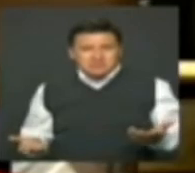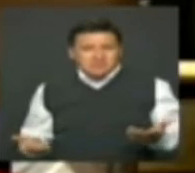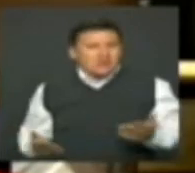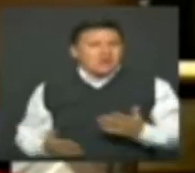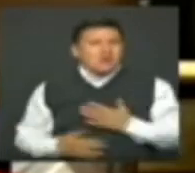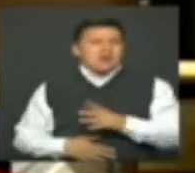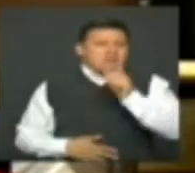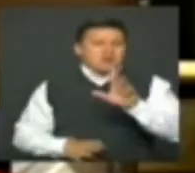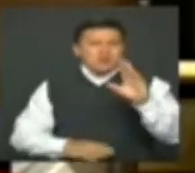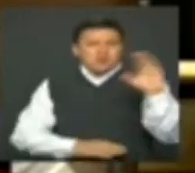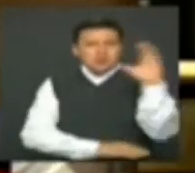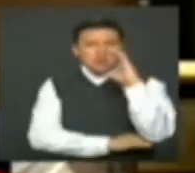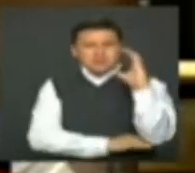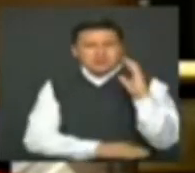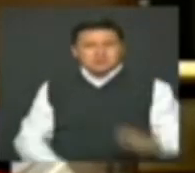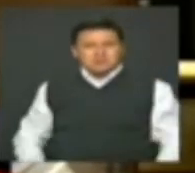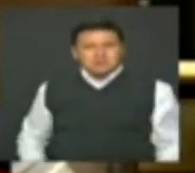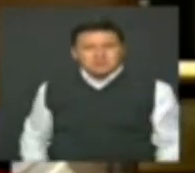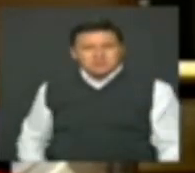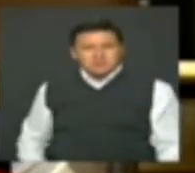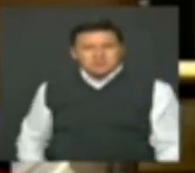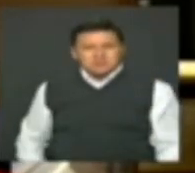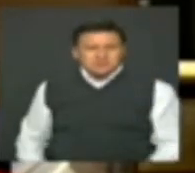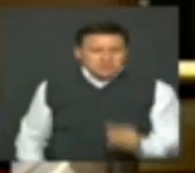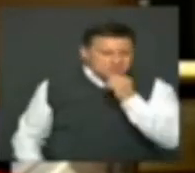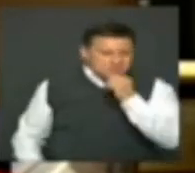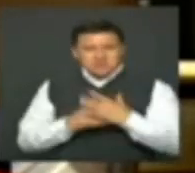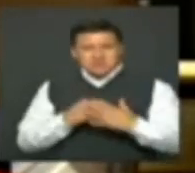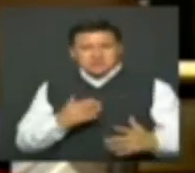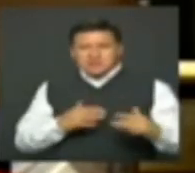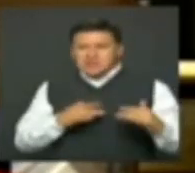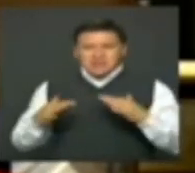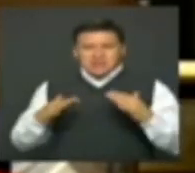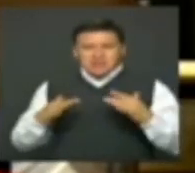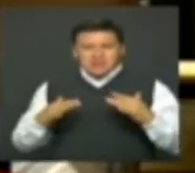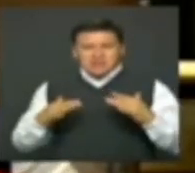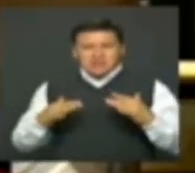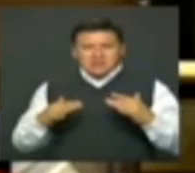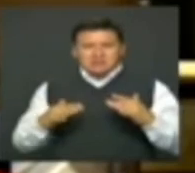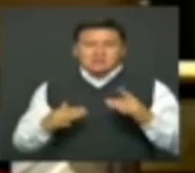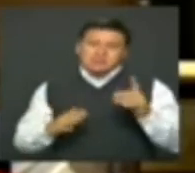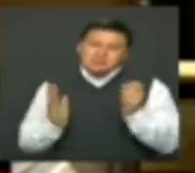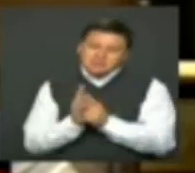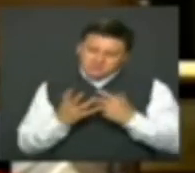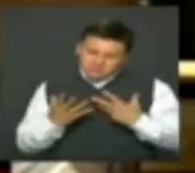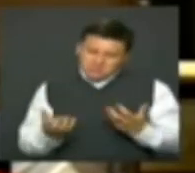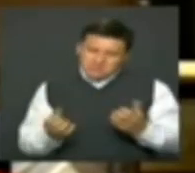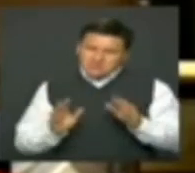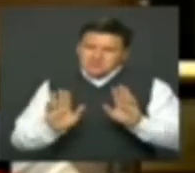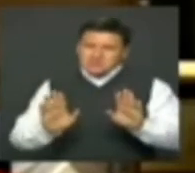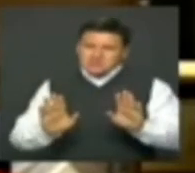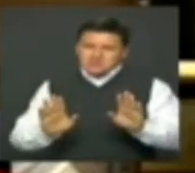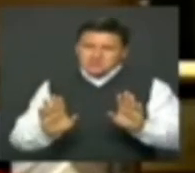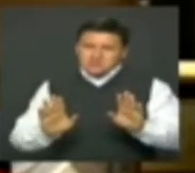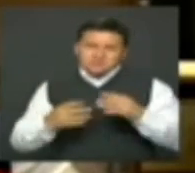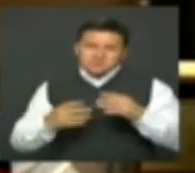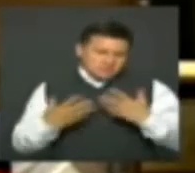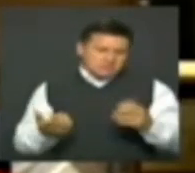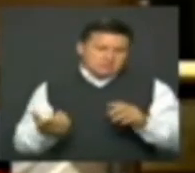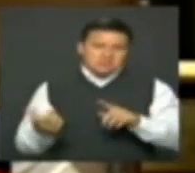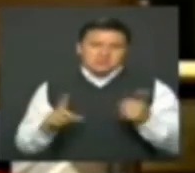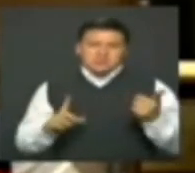cualquier otro colombiano que haya derramado sangre en medio de esta guerra. Y por eso queremos pararla y queremos que